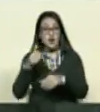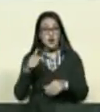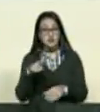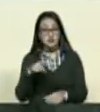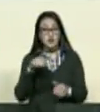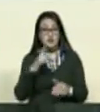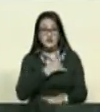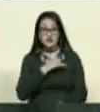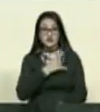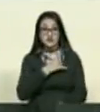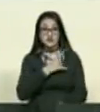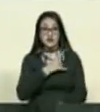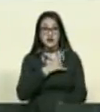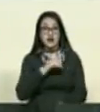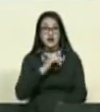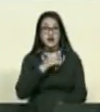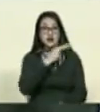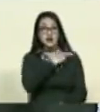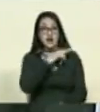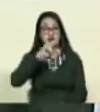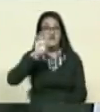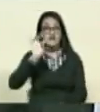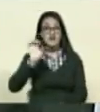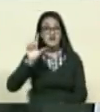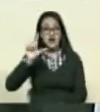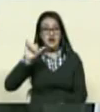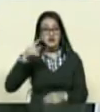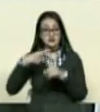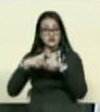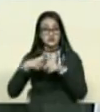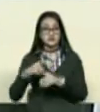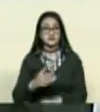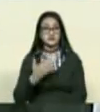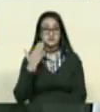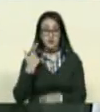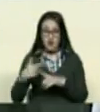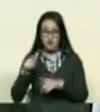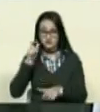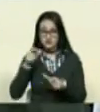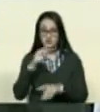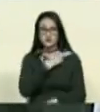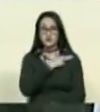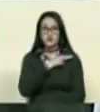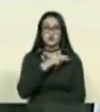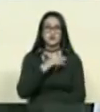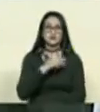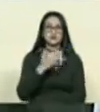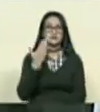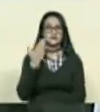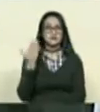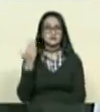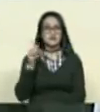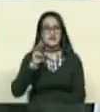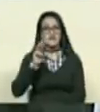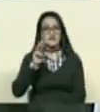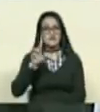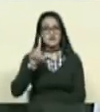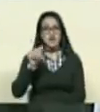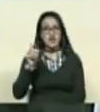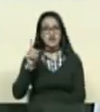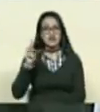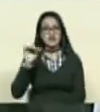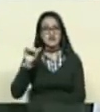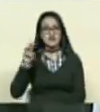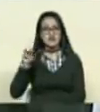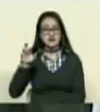Félix Osorio. Aquí está el general en jefe, querido hermano, compañero, Vladimir Padrino López,